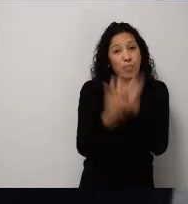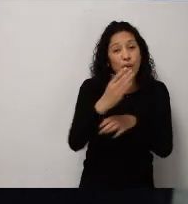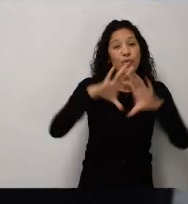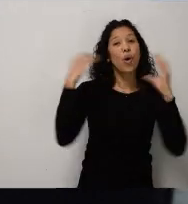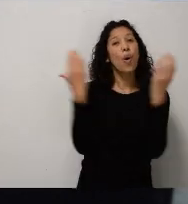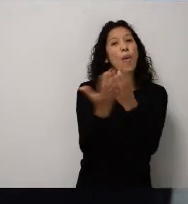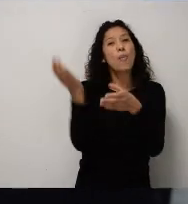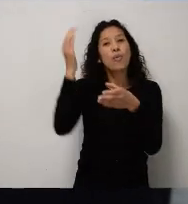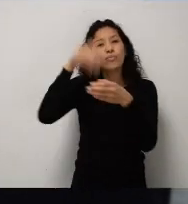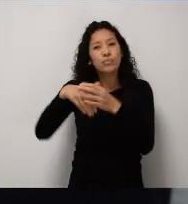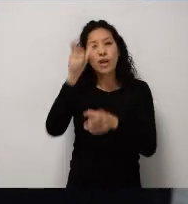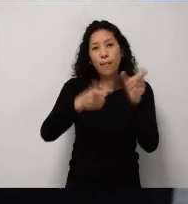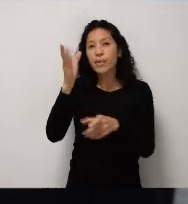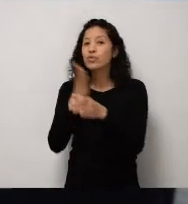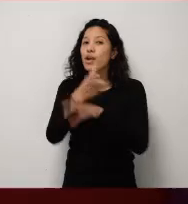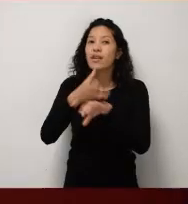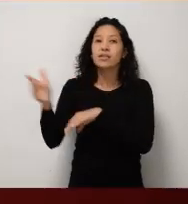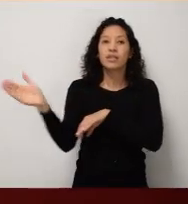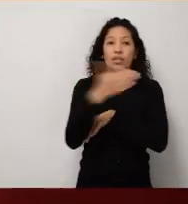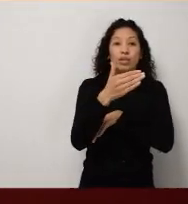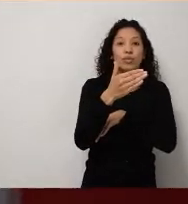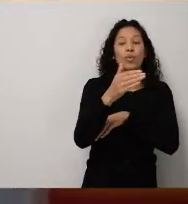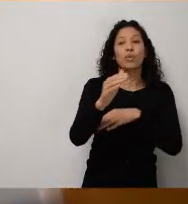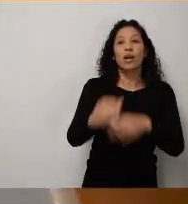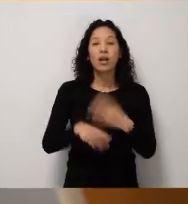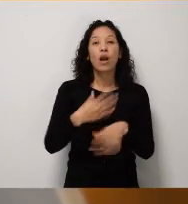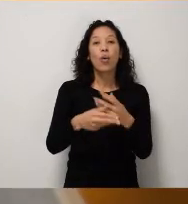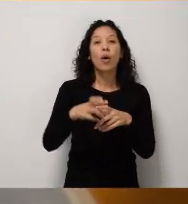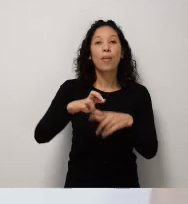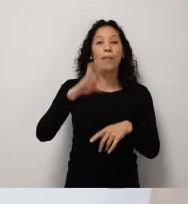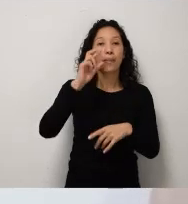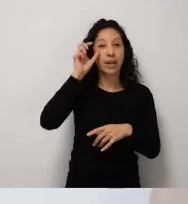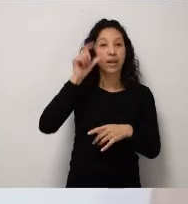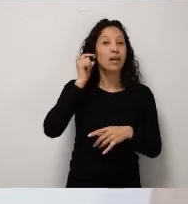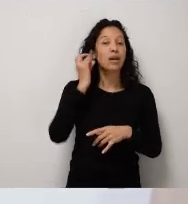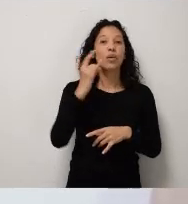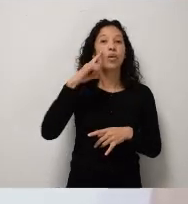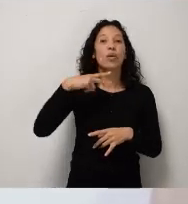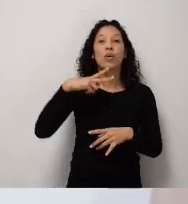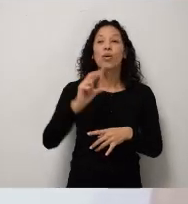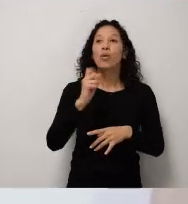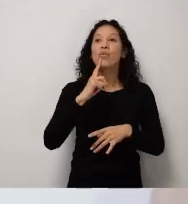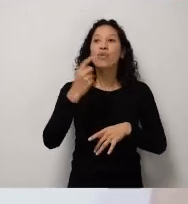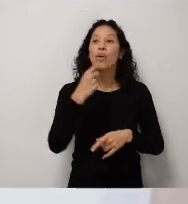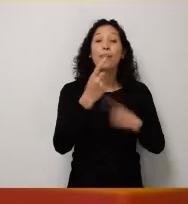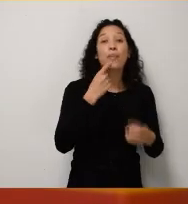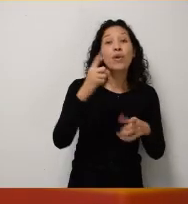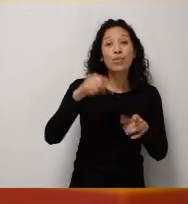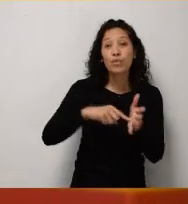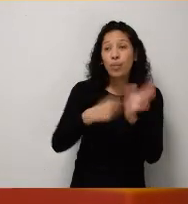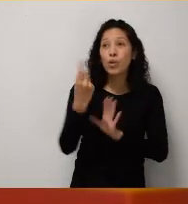hacer de nuestro mundo un lugar más accesible para todos. La trivia de preguntados, de preguntas específicas que tienen que ver con